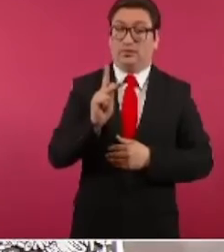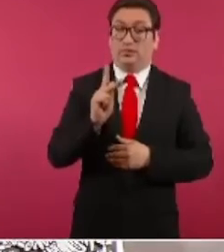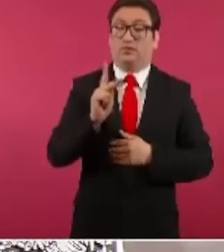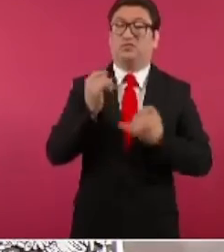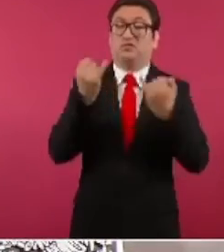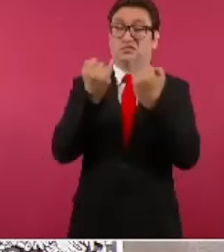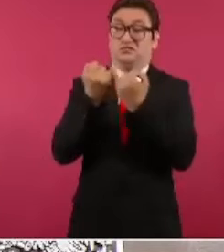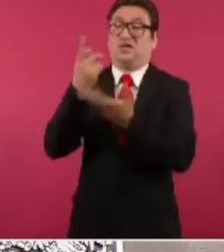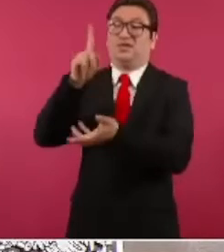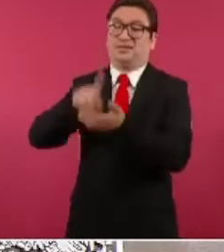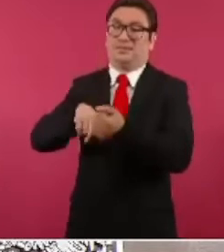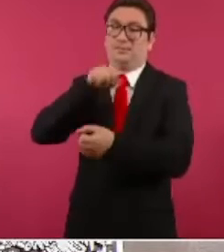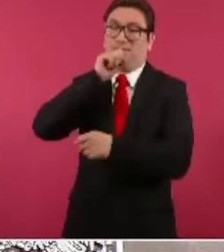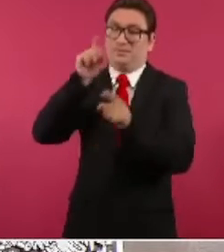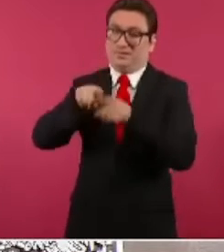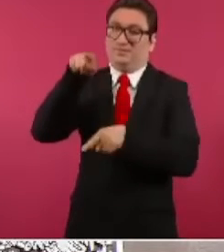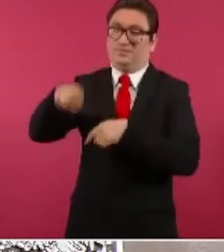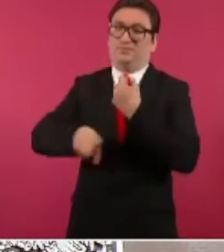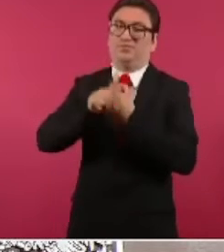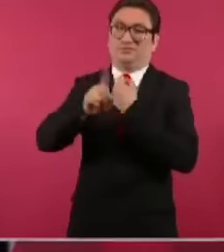existe esta situación.